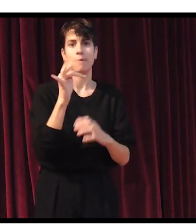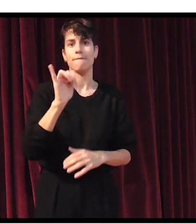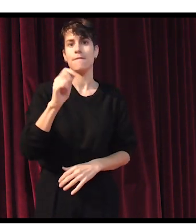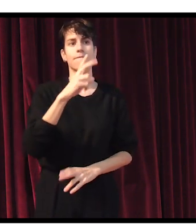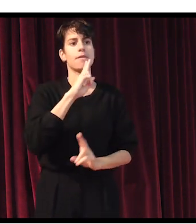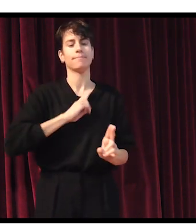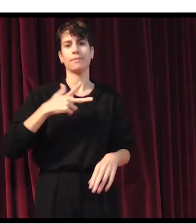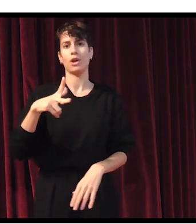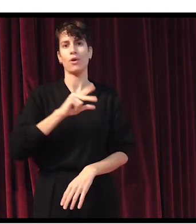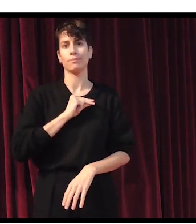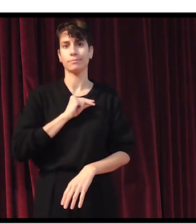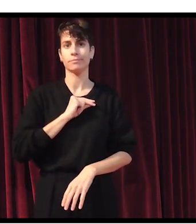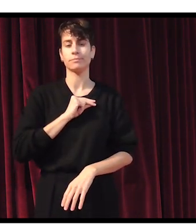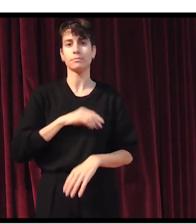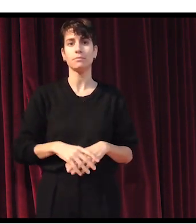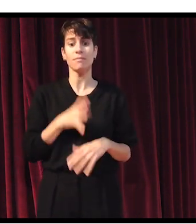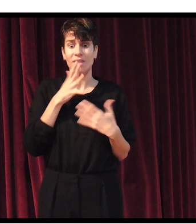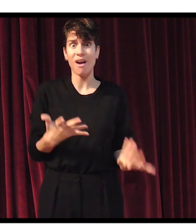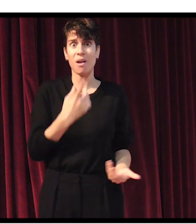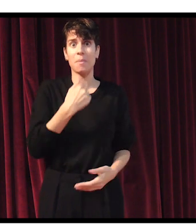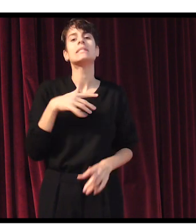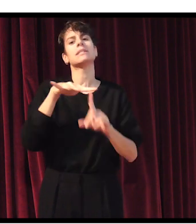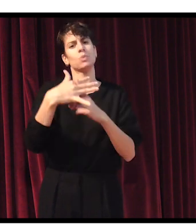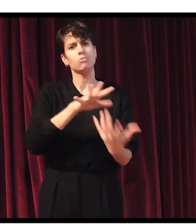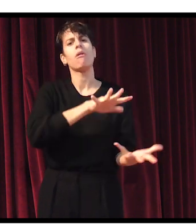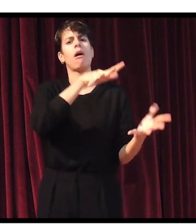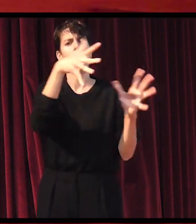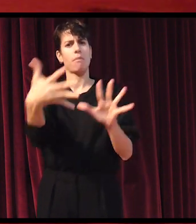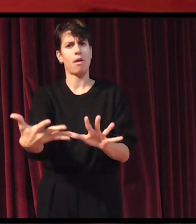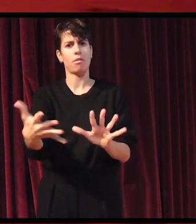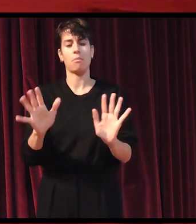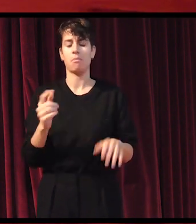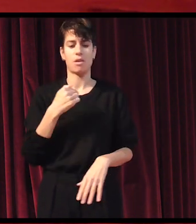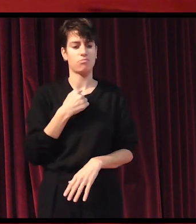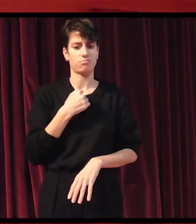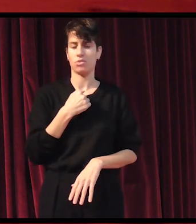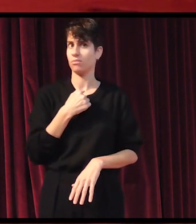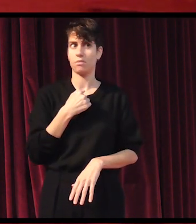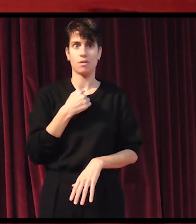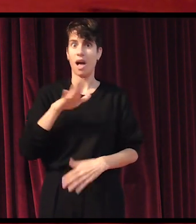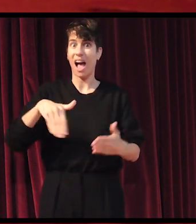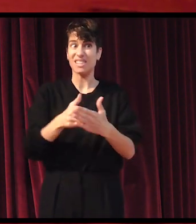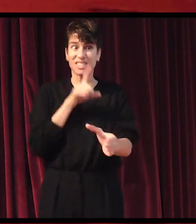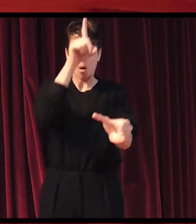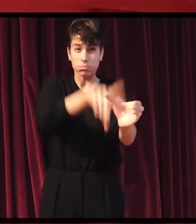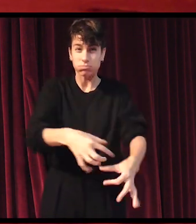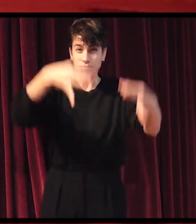no. Ahora me dicen que las cosas han cambiado, pero yo no quiero celebrar hasta que no pueda jugar.